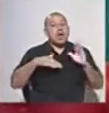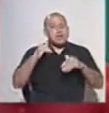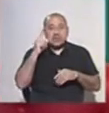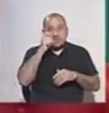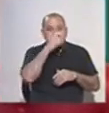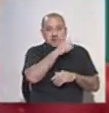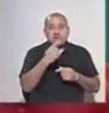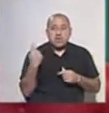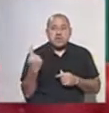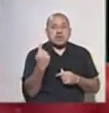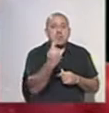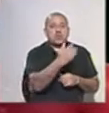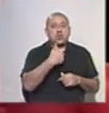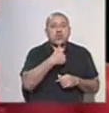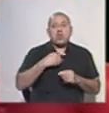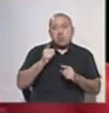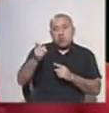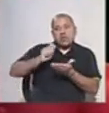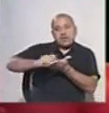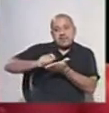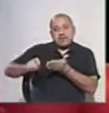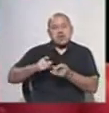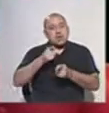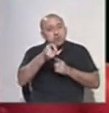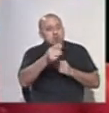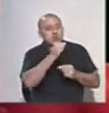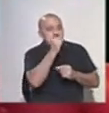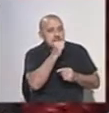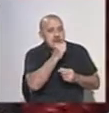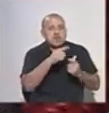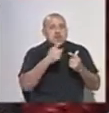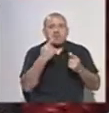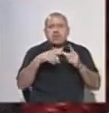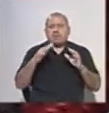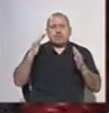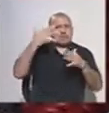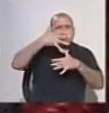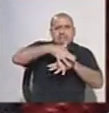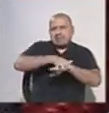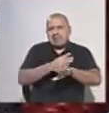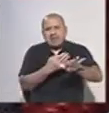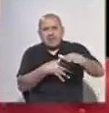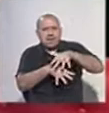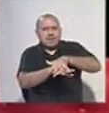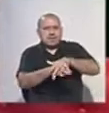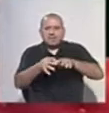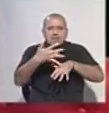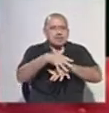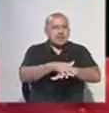veces, sí, bueno, vos sos el letrista, vos sos el pero hay veces que se empiezan a invadir los campos y ahí, digo, yo ya